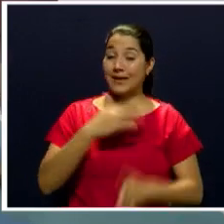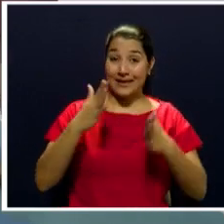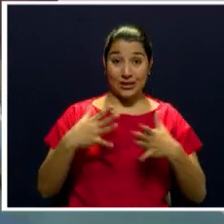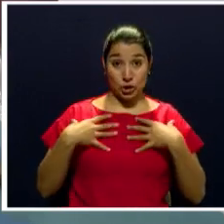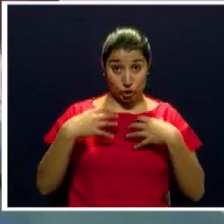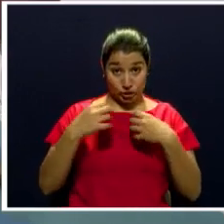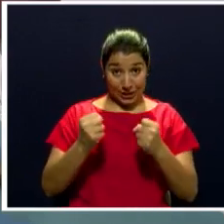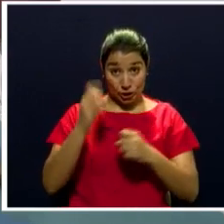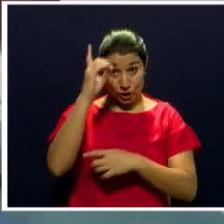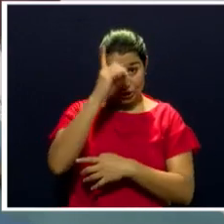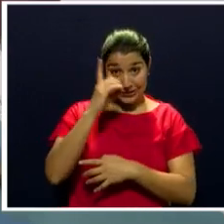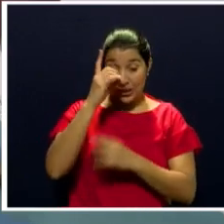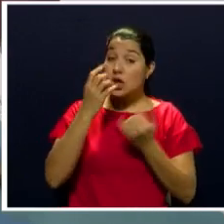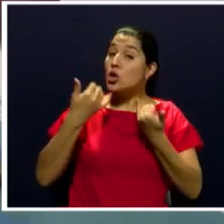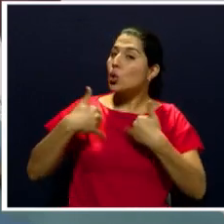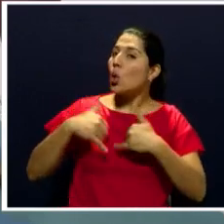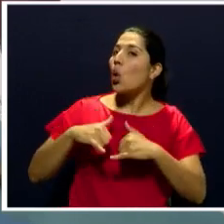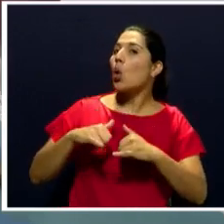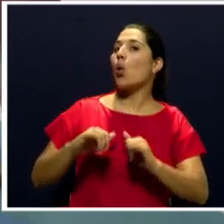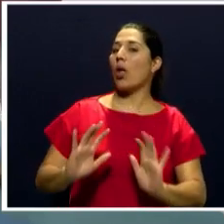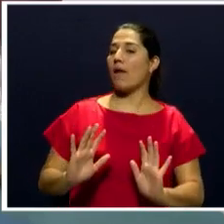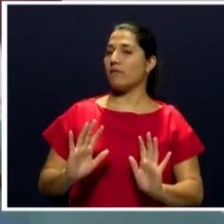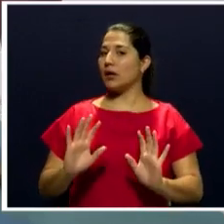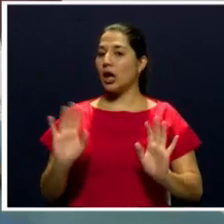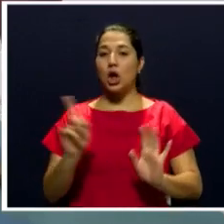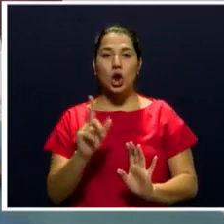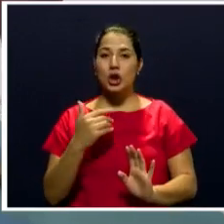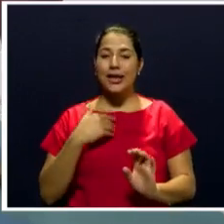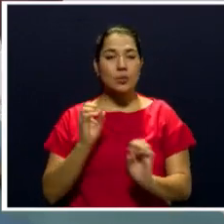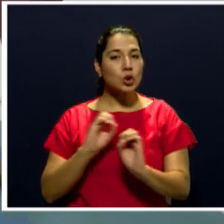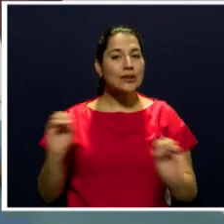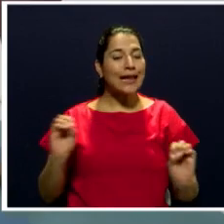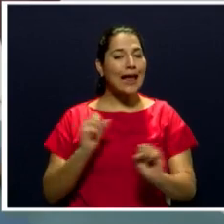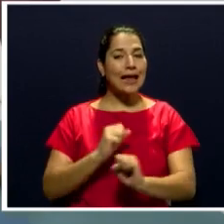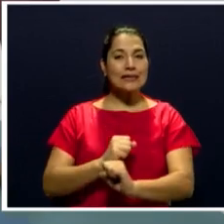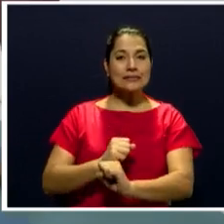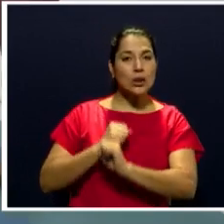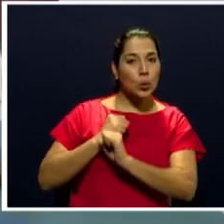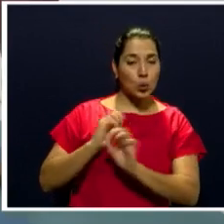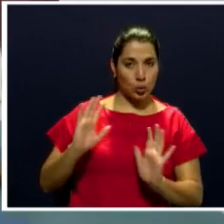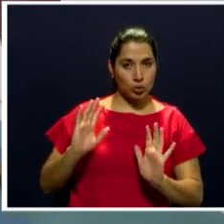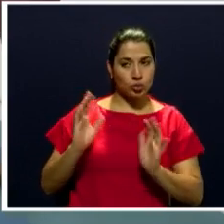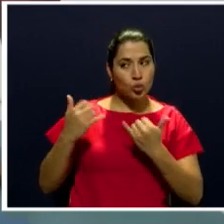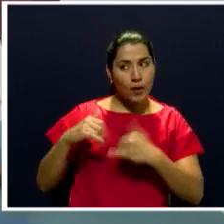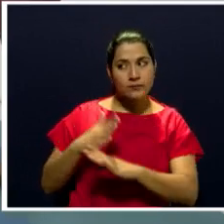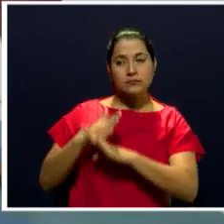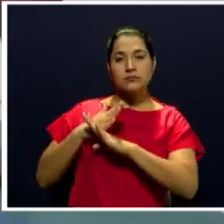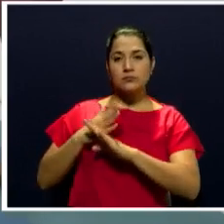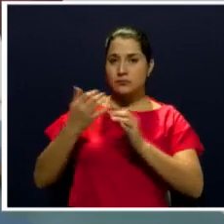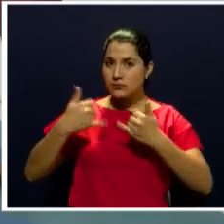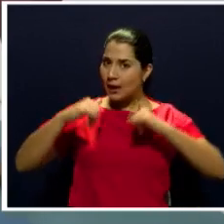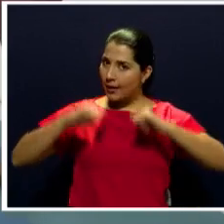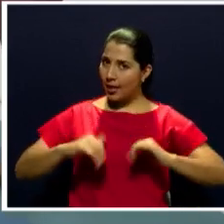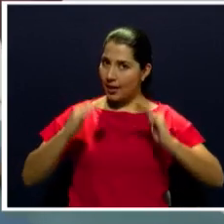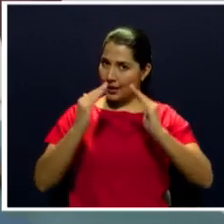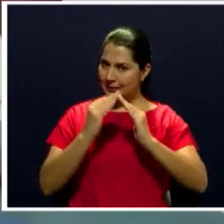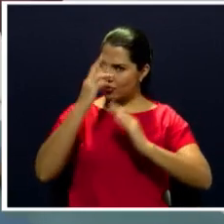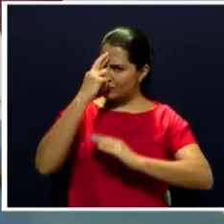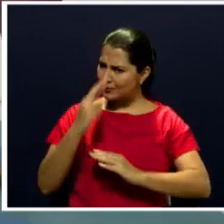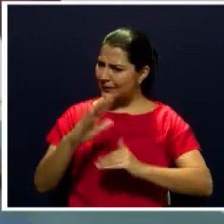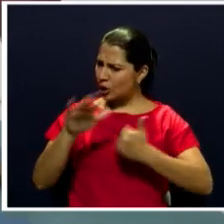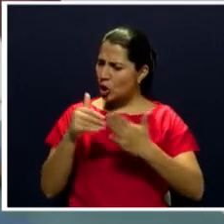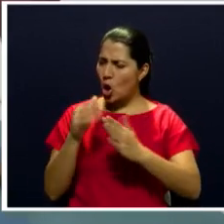estamos caminando por terrenos muy frágiles, no tenemos que bajar la guardia y tenemos que quedarnos en casa y respetar todas las medidas